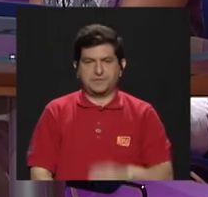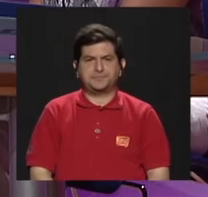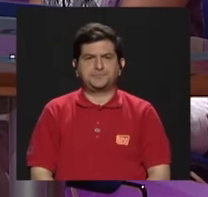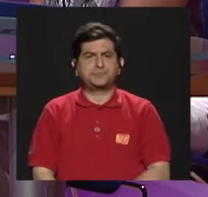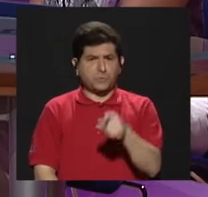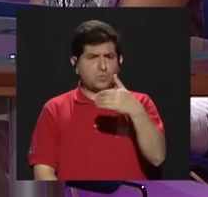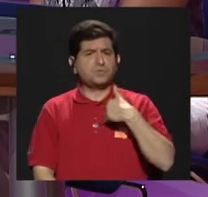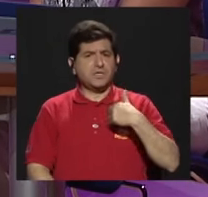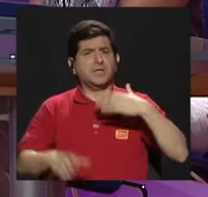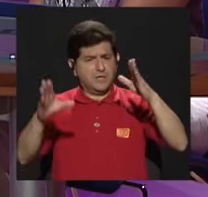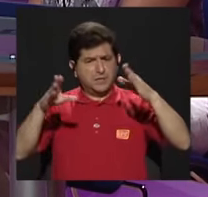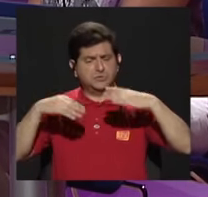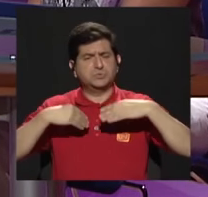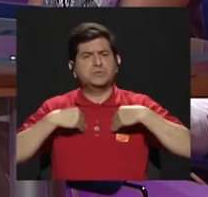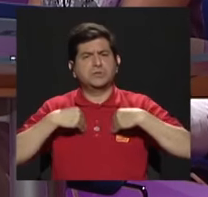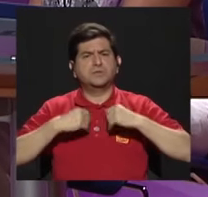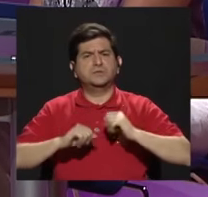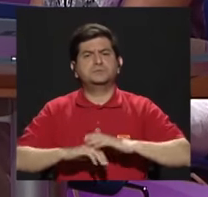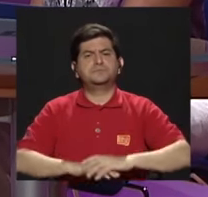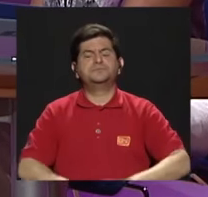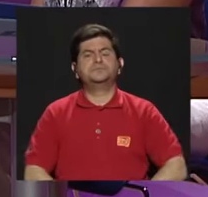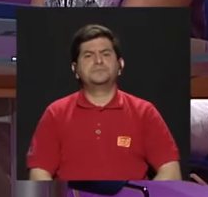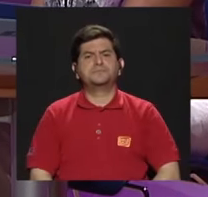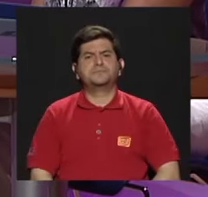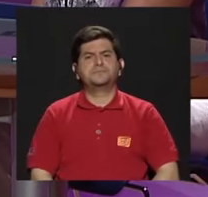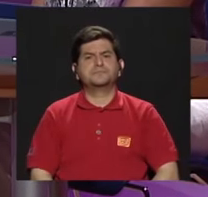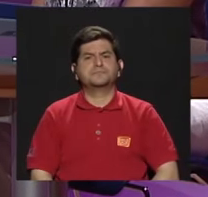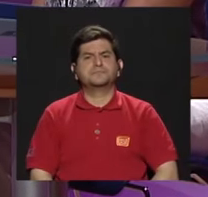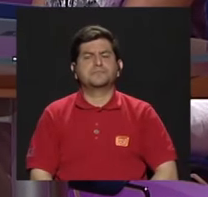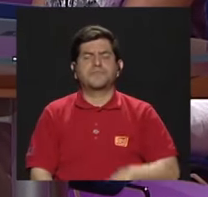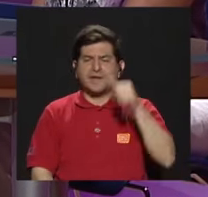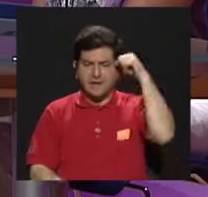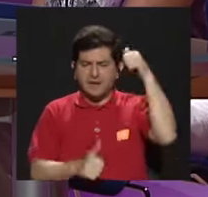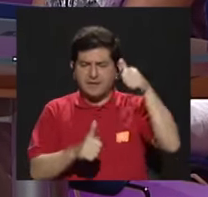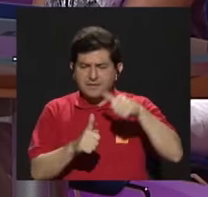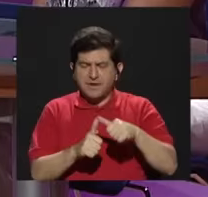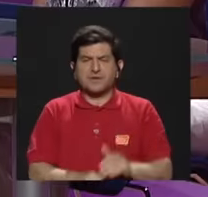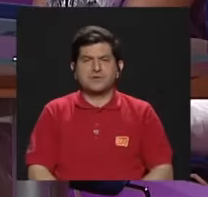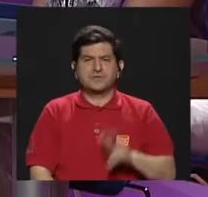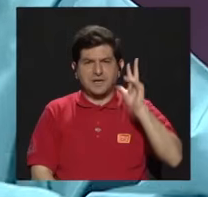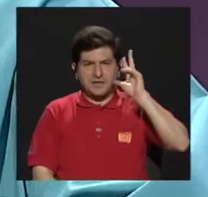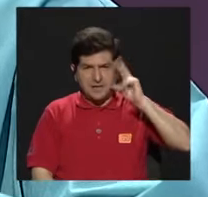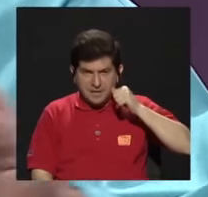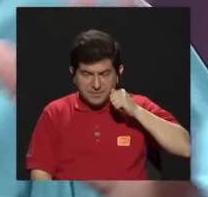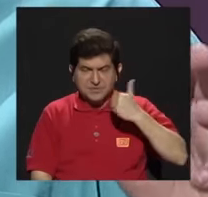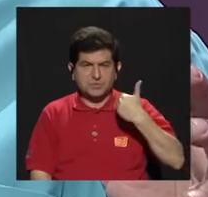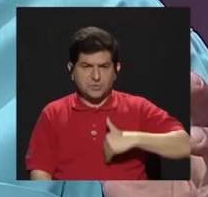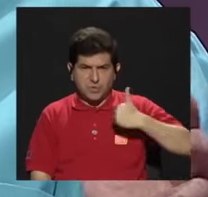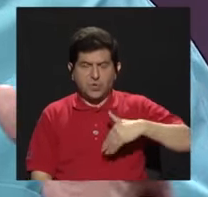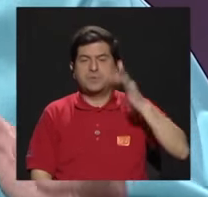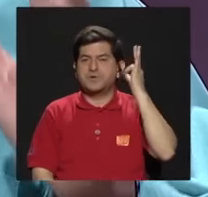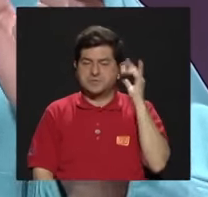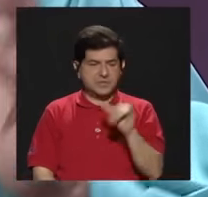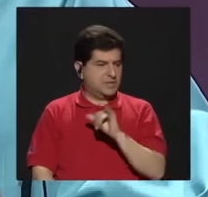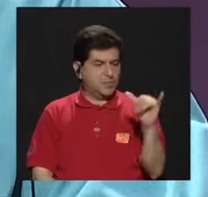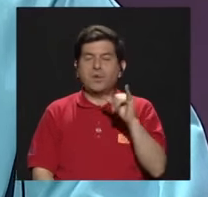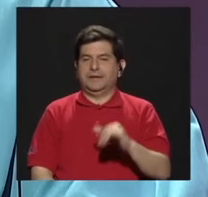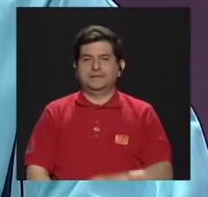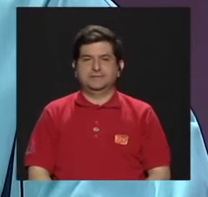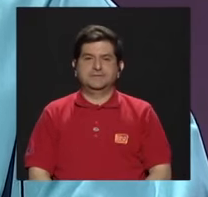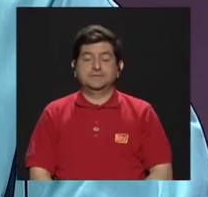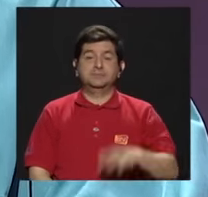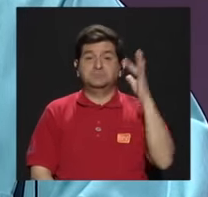tenés que aguantar eso. Uh-huh. ¿Mm? Y tanto, recordemos que el machismo está tanto en hombres como mujeres, ¿eh? Uh-huh. Y entonces